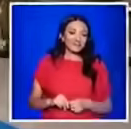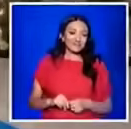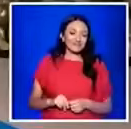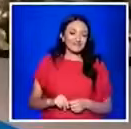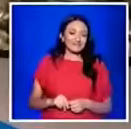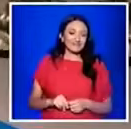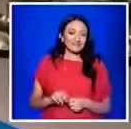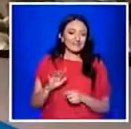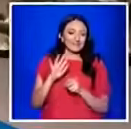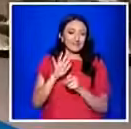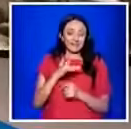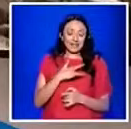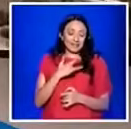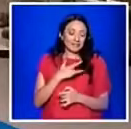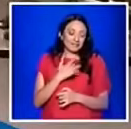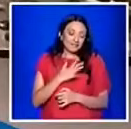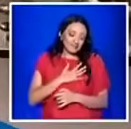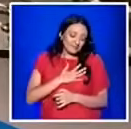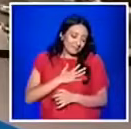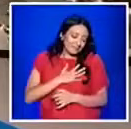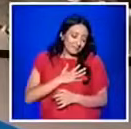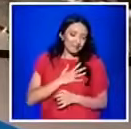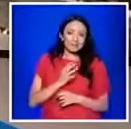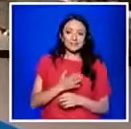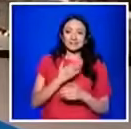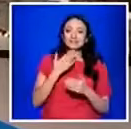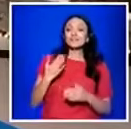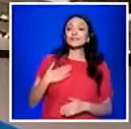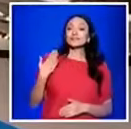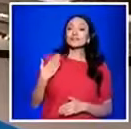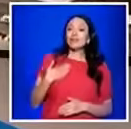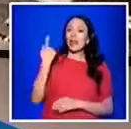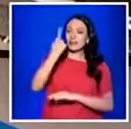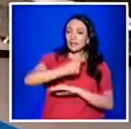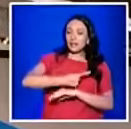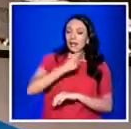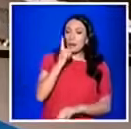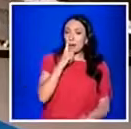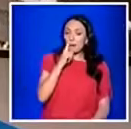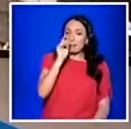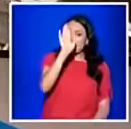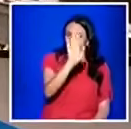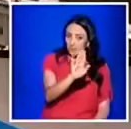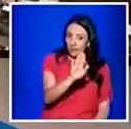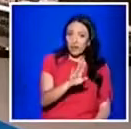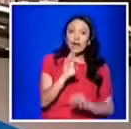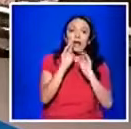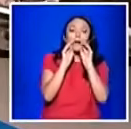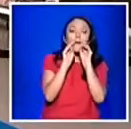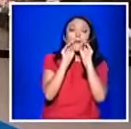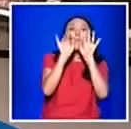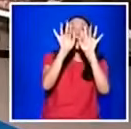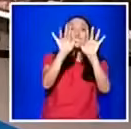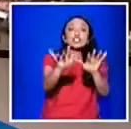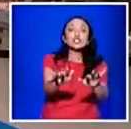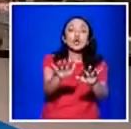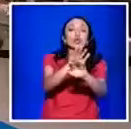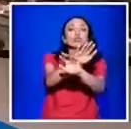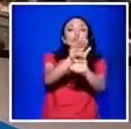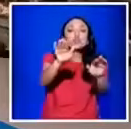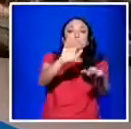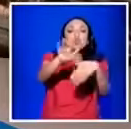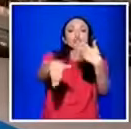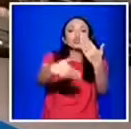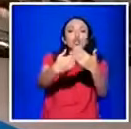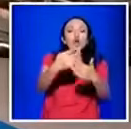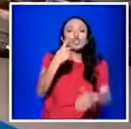Bueno, nos llena de muchos sentimientos a todos, así que feliz Día del Padre. Y bueno, pues también bendiciones a todos quienes nos están